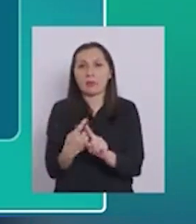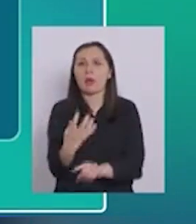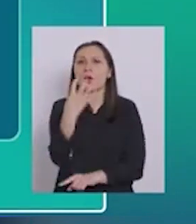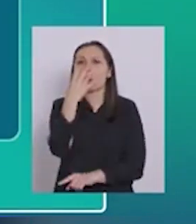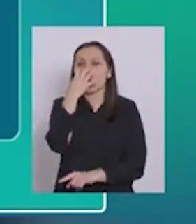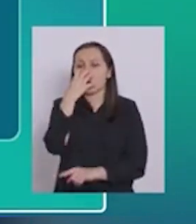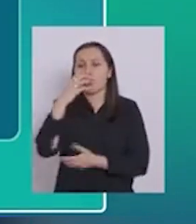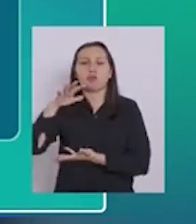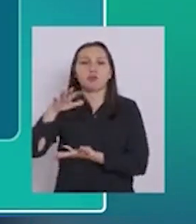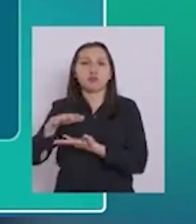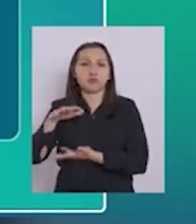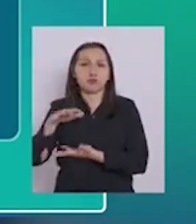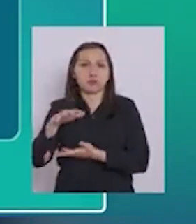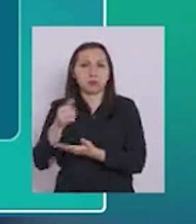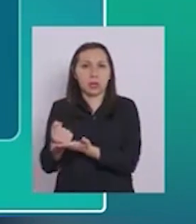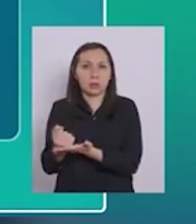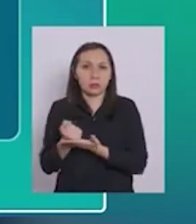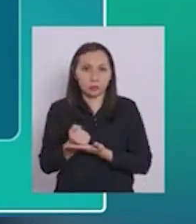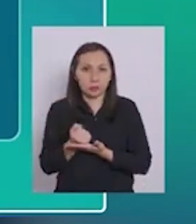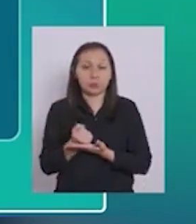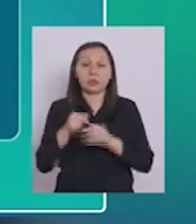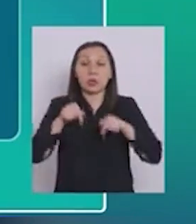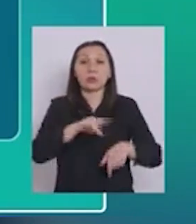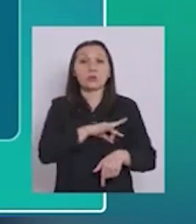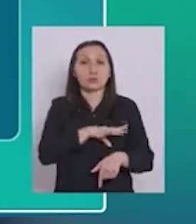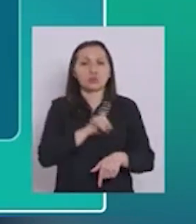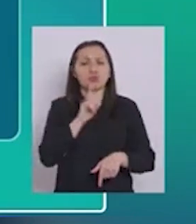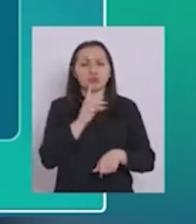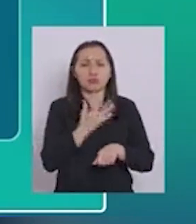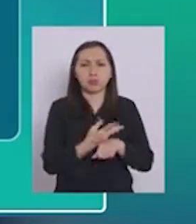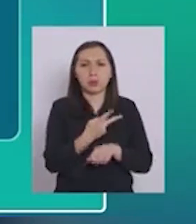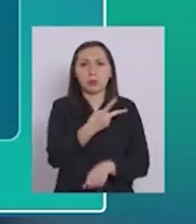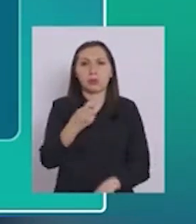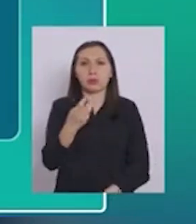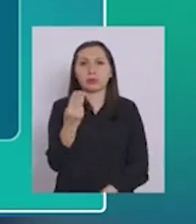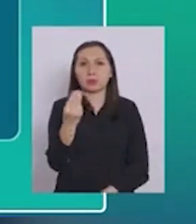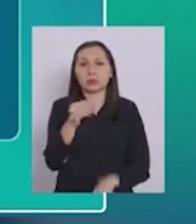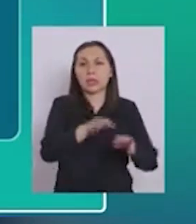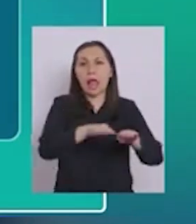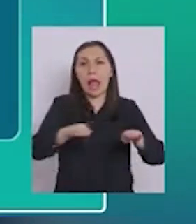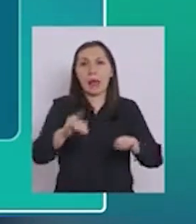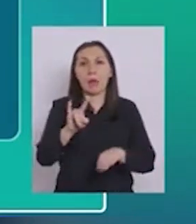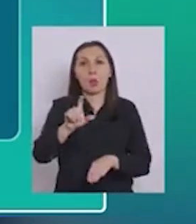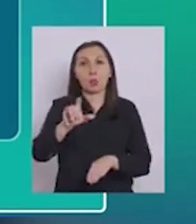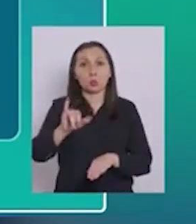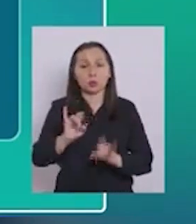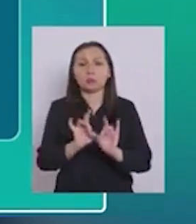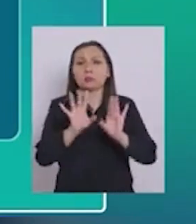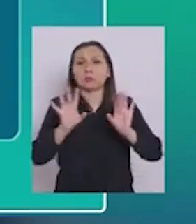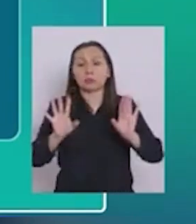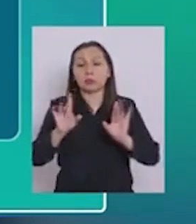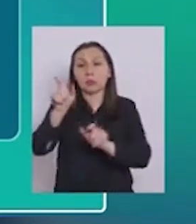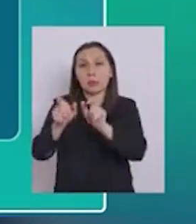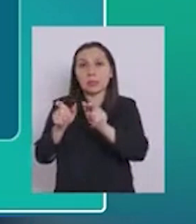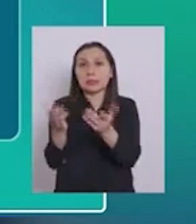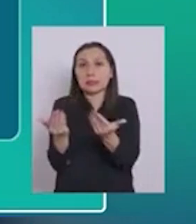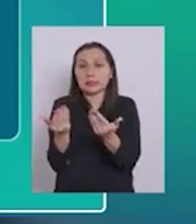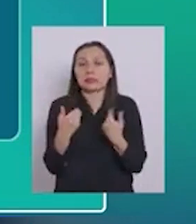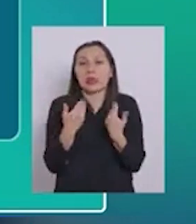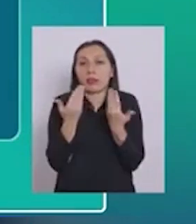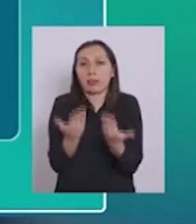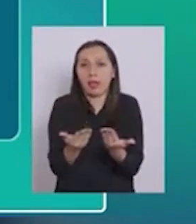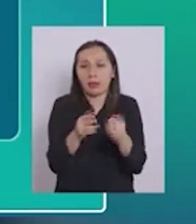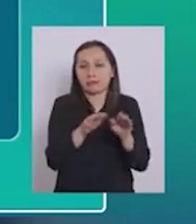requieren de apoyo con ventilación mecánica hoy día en nuestro país tiene la disponibilidad de 213 camas de cuidados intensivos